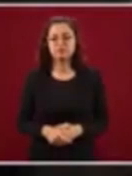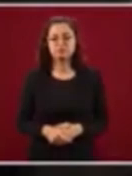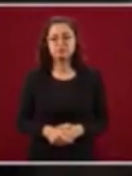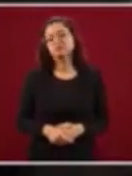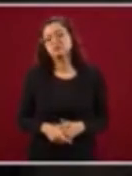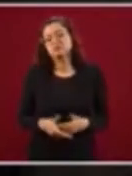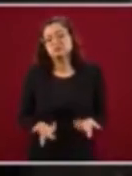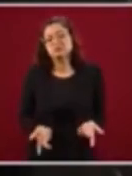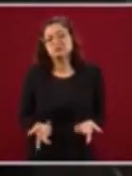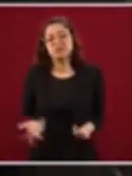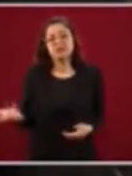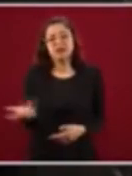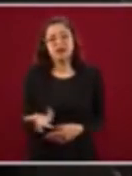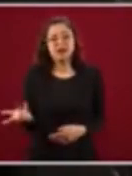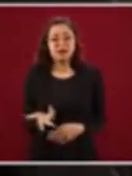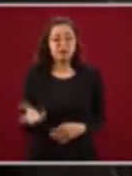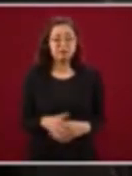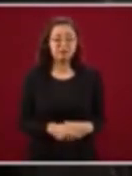Pues